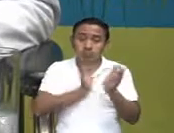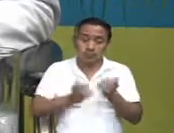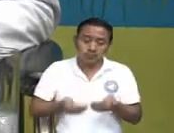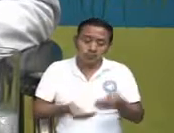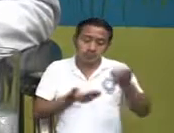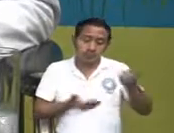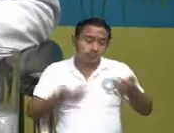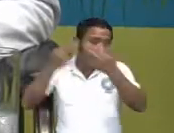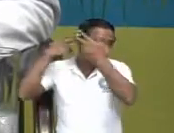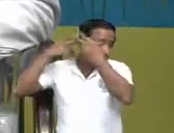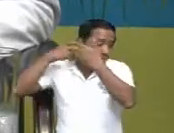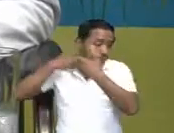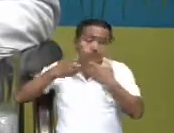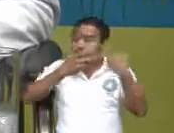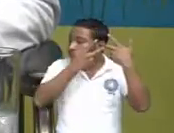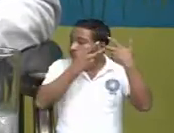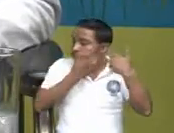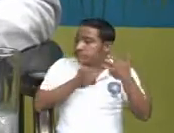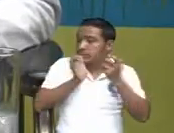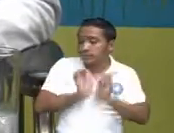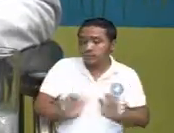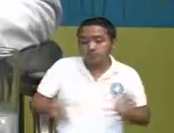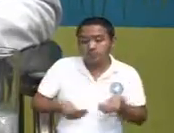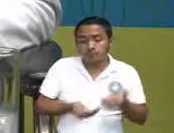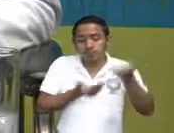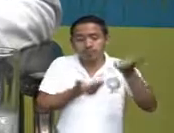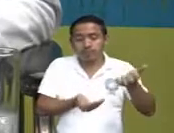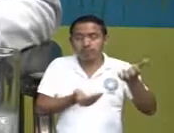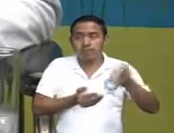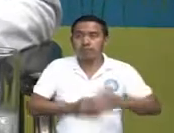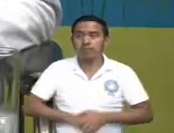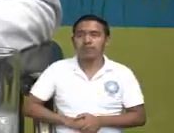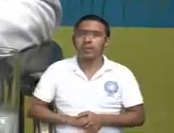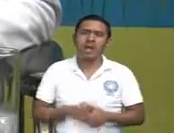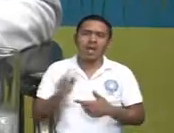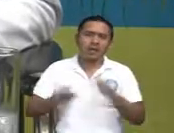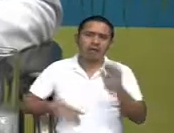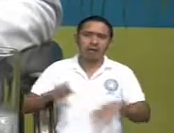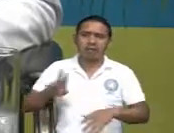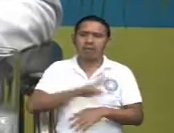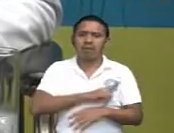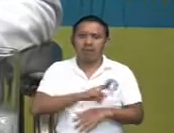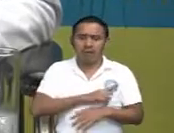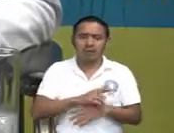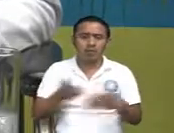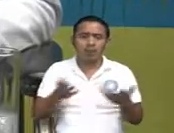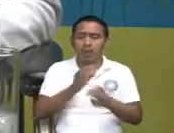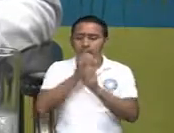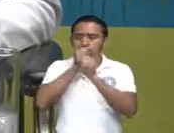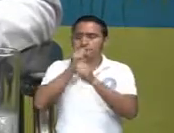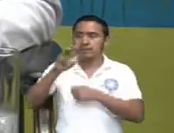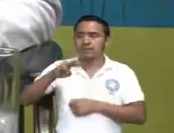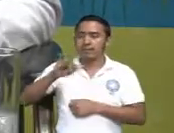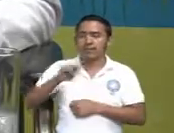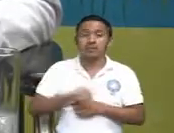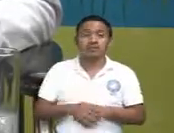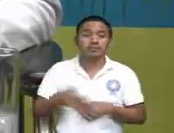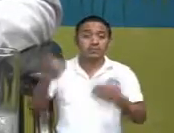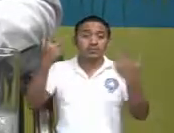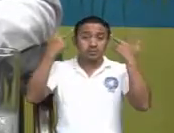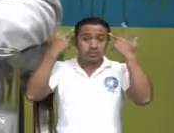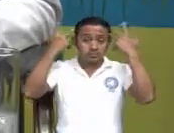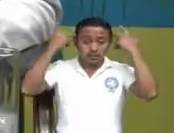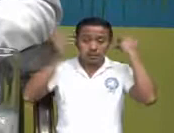nacidos porque existen a veces hay mitos hay mitos de que por ejemplo de que si le cortan el pelo le